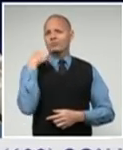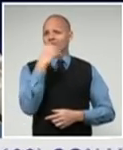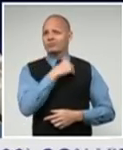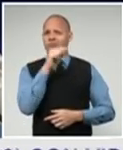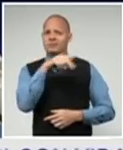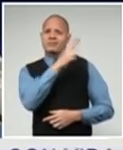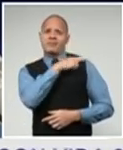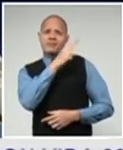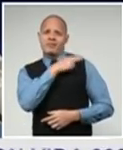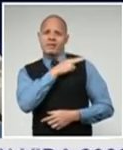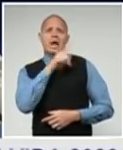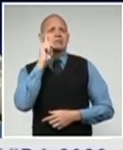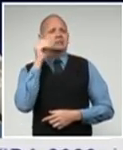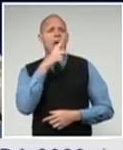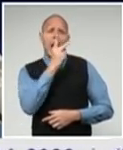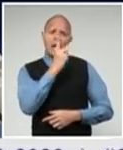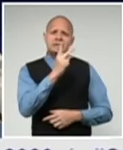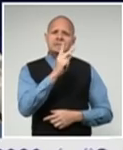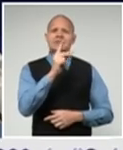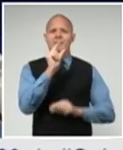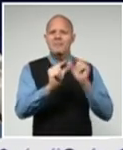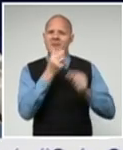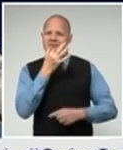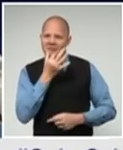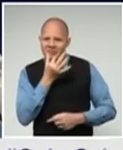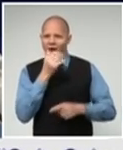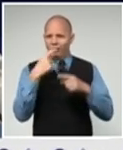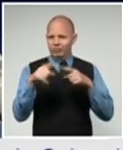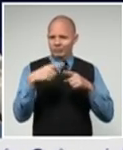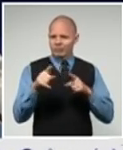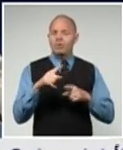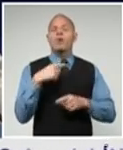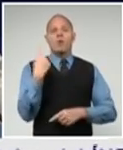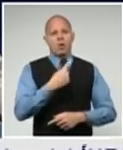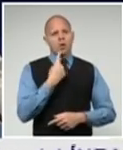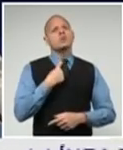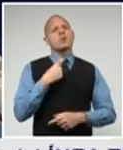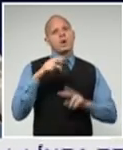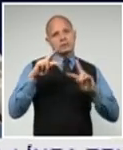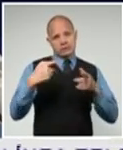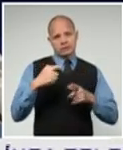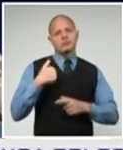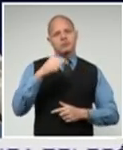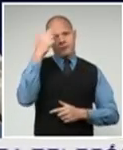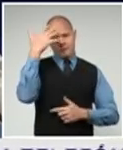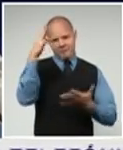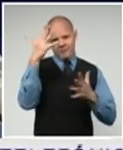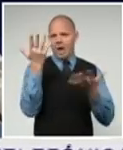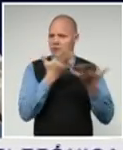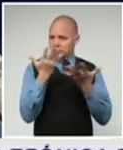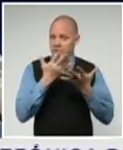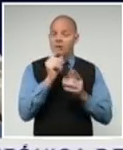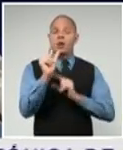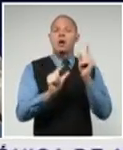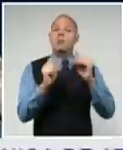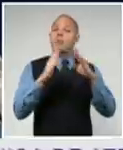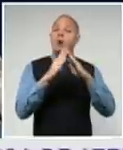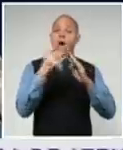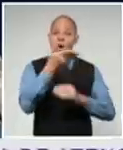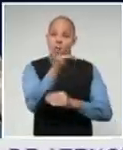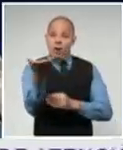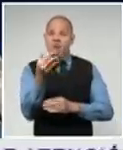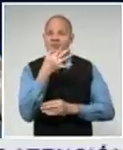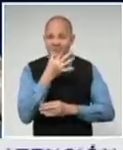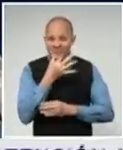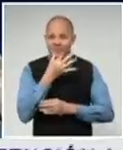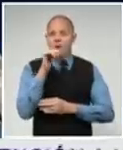asistencia social, los adultos mayores, no queríamos quedar sin felicitarnos los adultos mayores. Hoy es el Día del